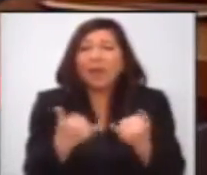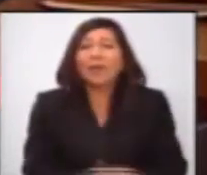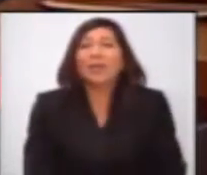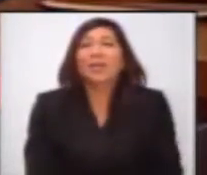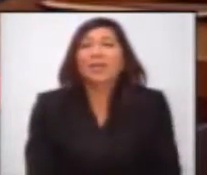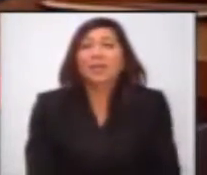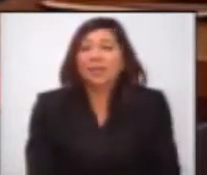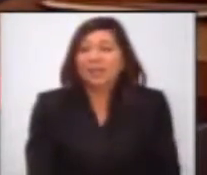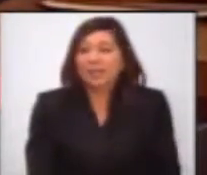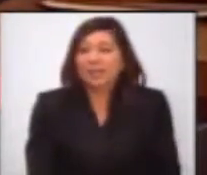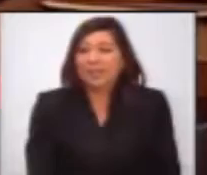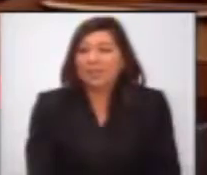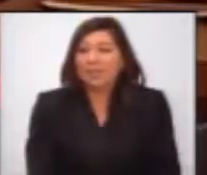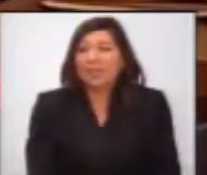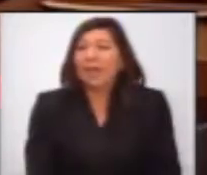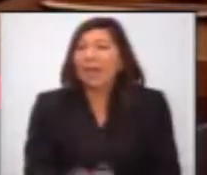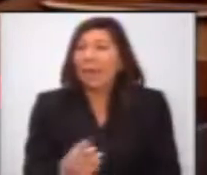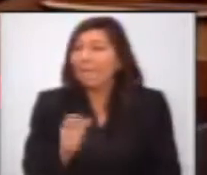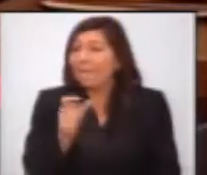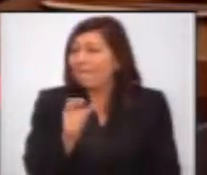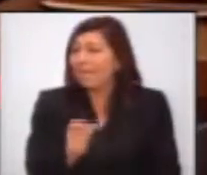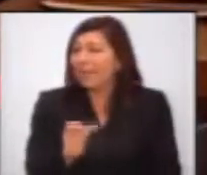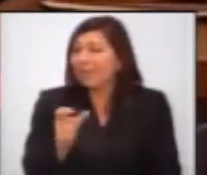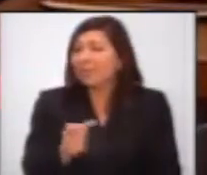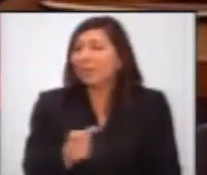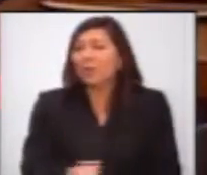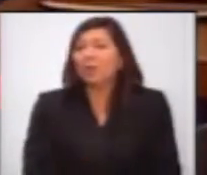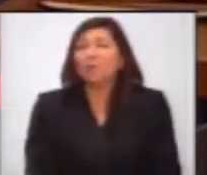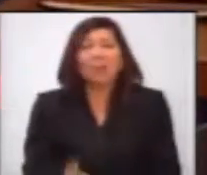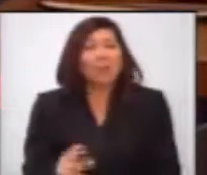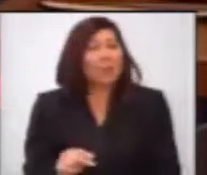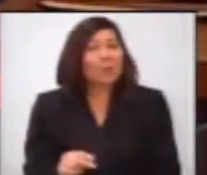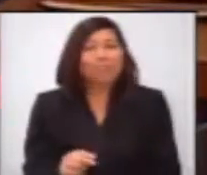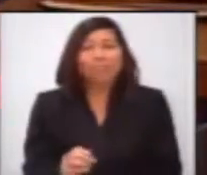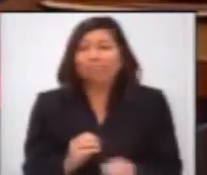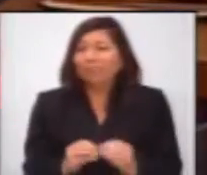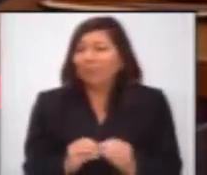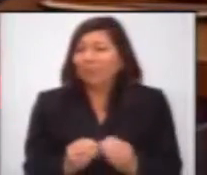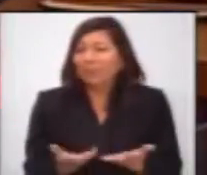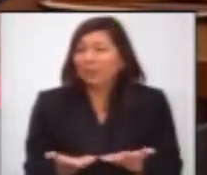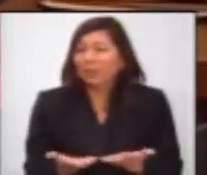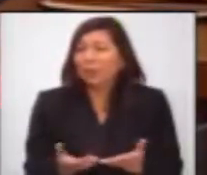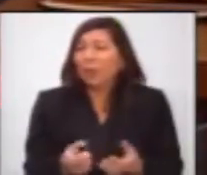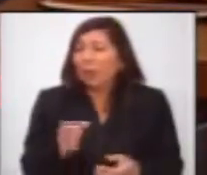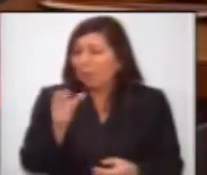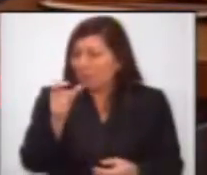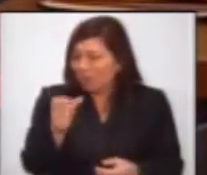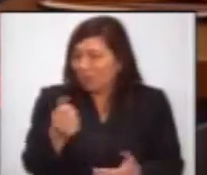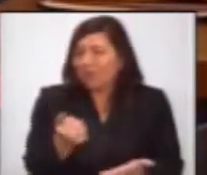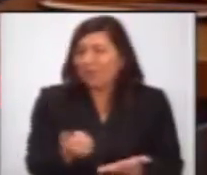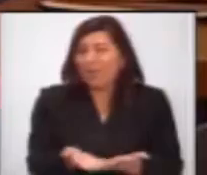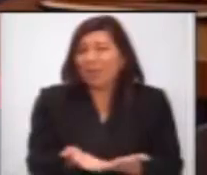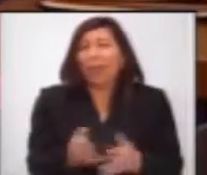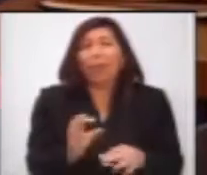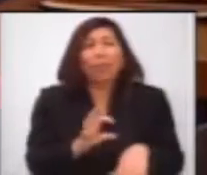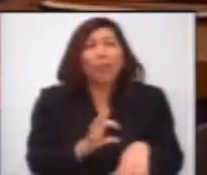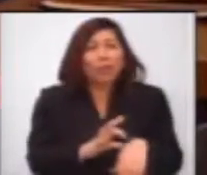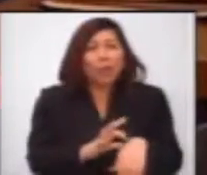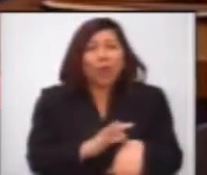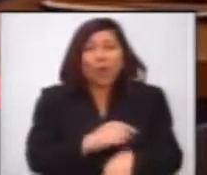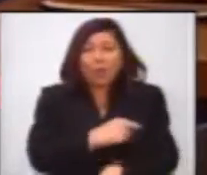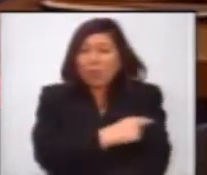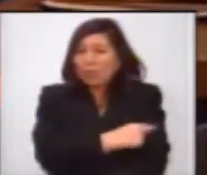momentos. Hay personas, señor presidente, que no son tratadas conforme seres humanos en los servicios